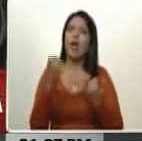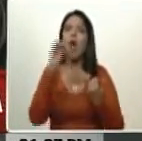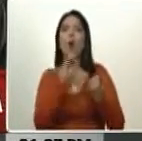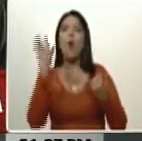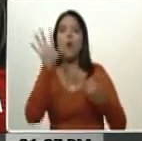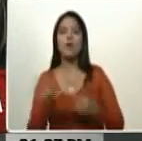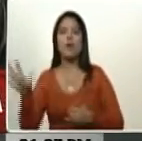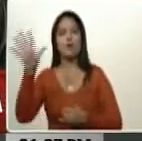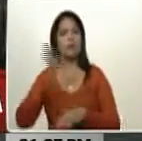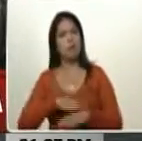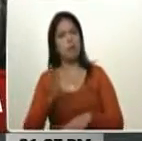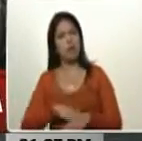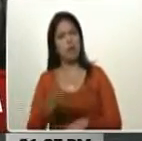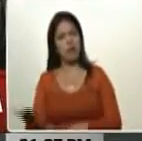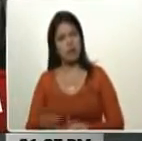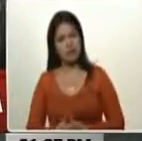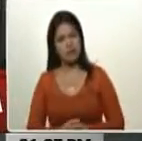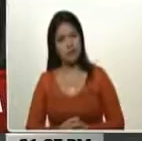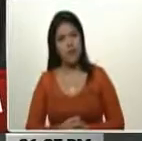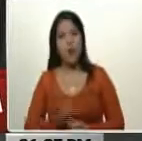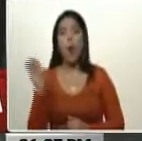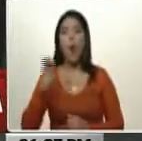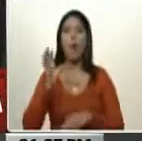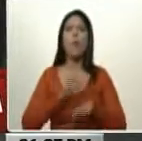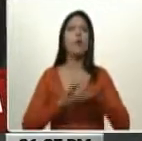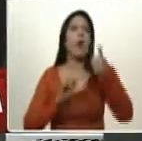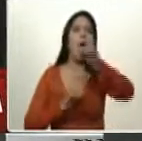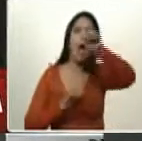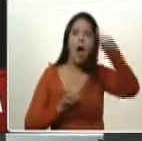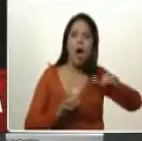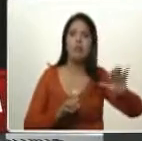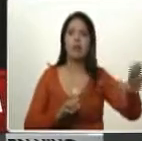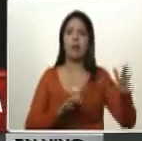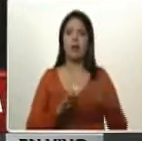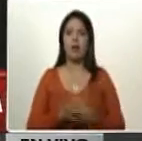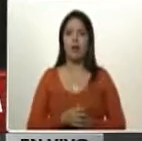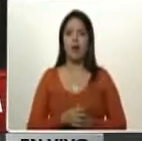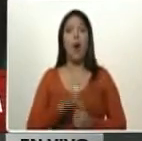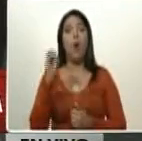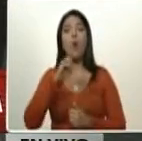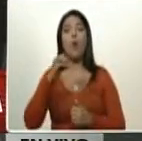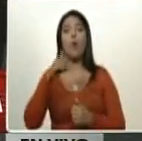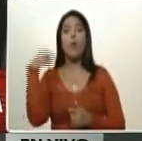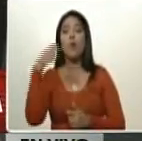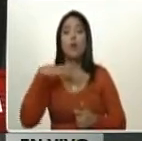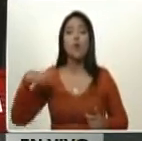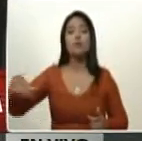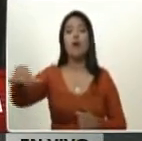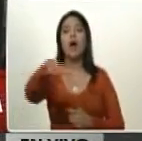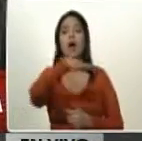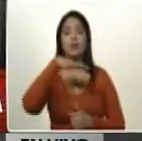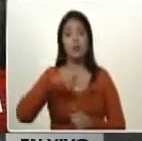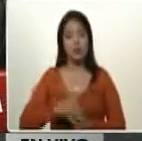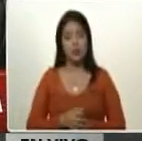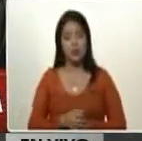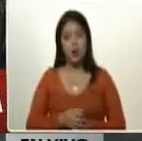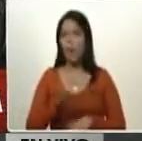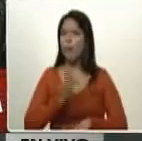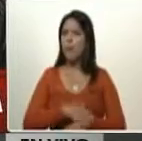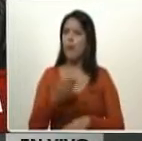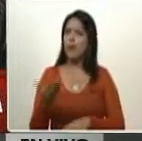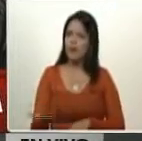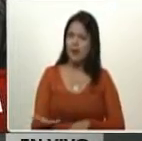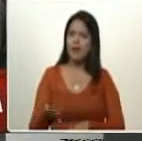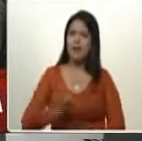región? ¿Por qué tienen que estar los Andes? ¿Por qué tienen que estar los Llanos? ¿Por qué ese concepto